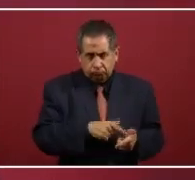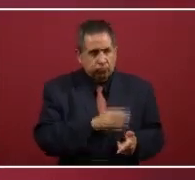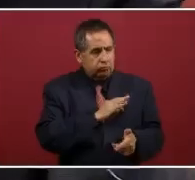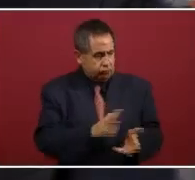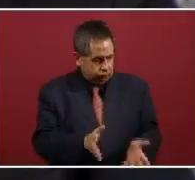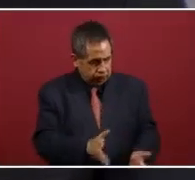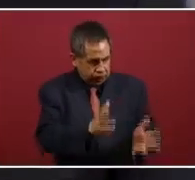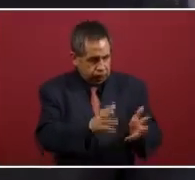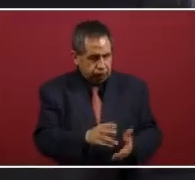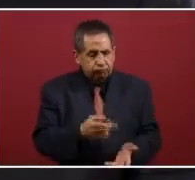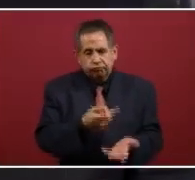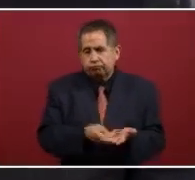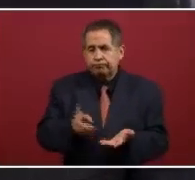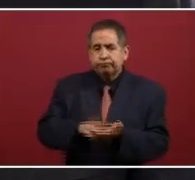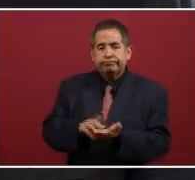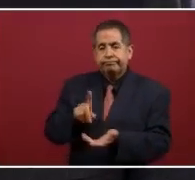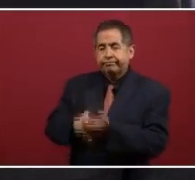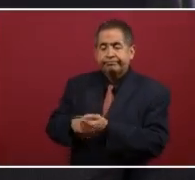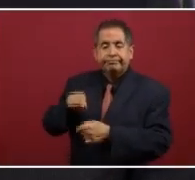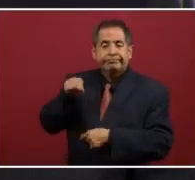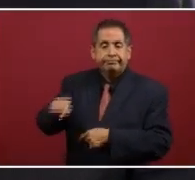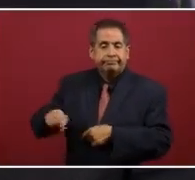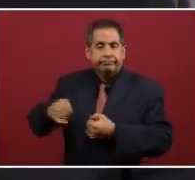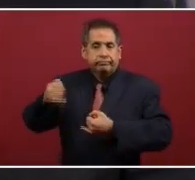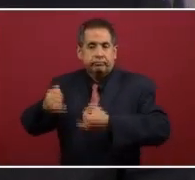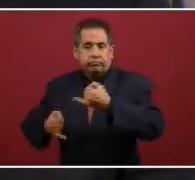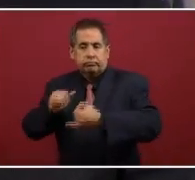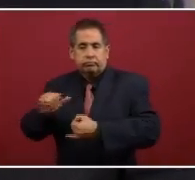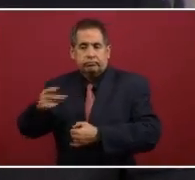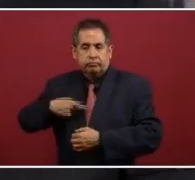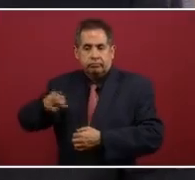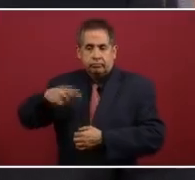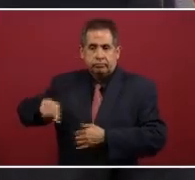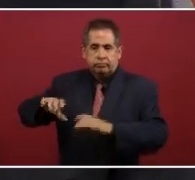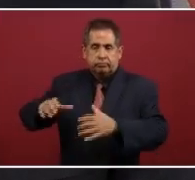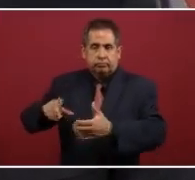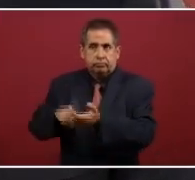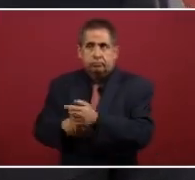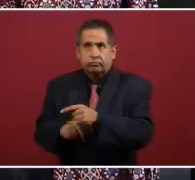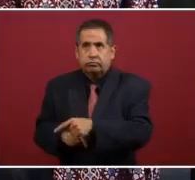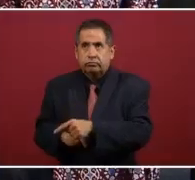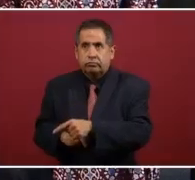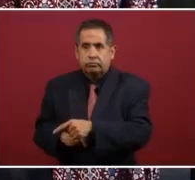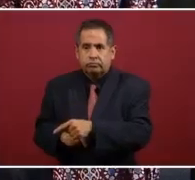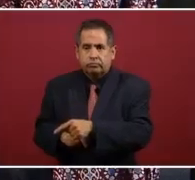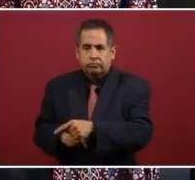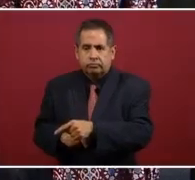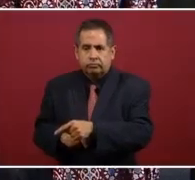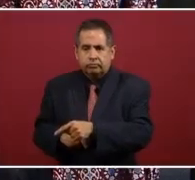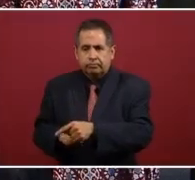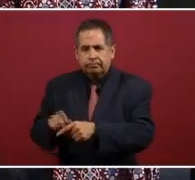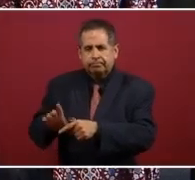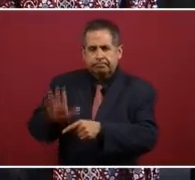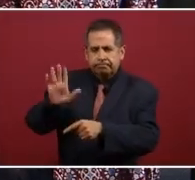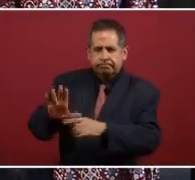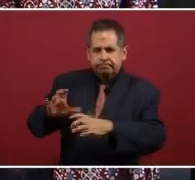juicio contra esta persona, contra el